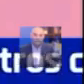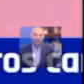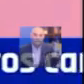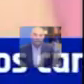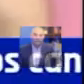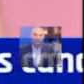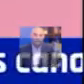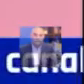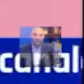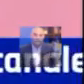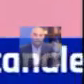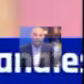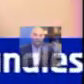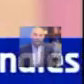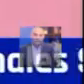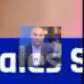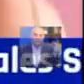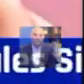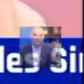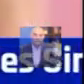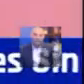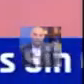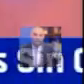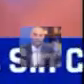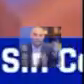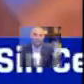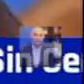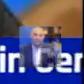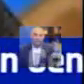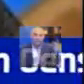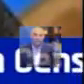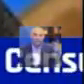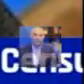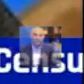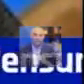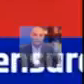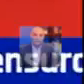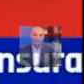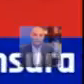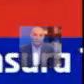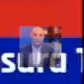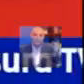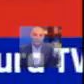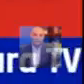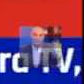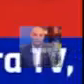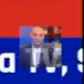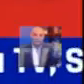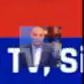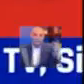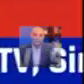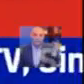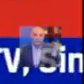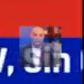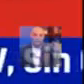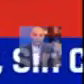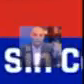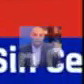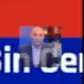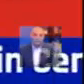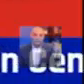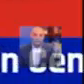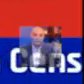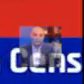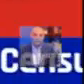seguir cumpliendo a pesar de lo que nosotros digamos o pensamos. Fíjate nada más, solo para cerrar, León Krause,